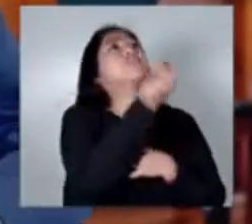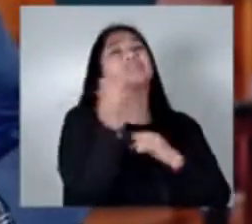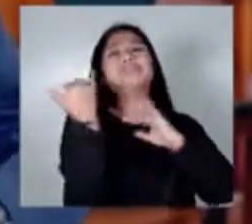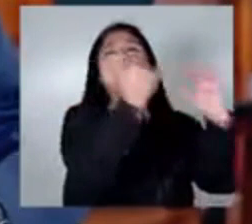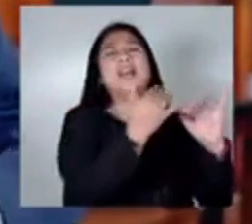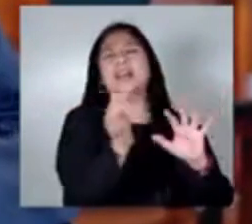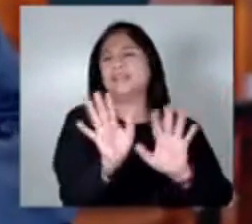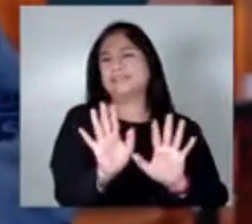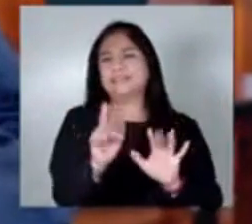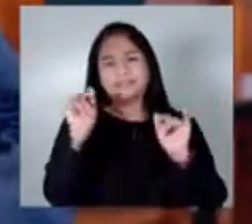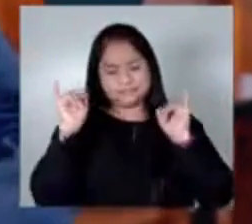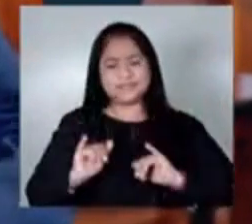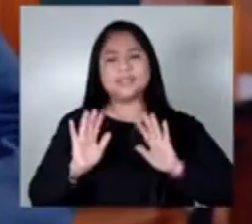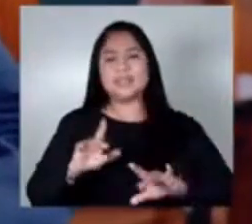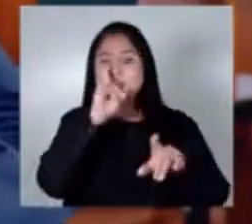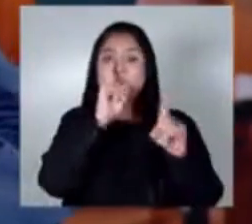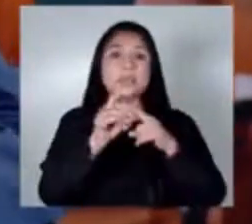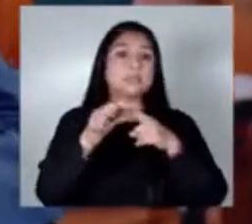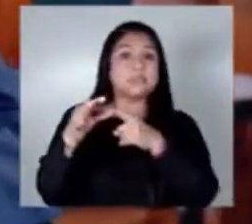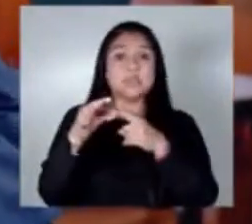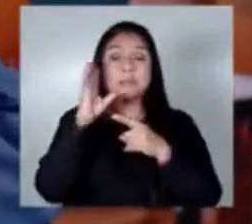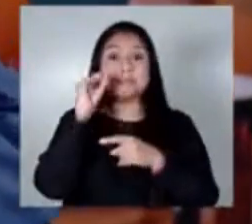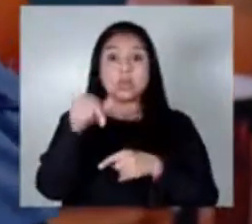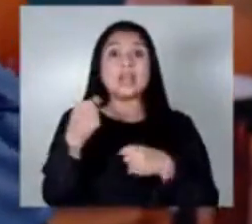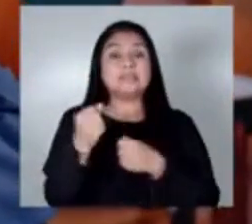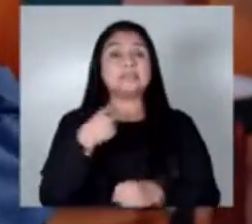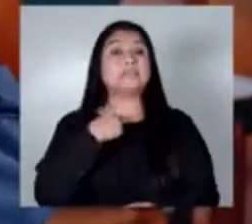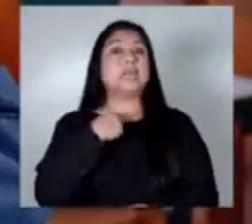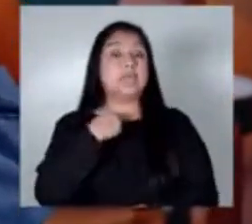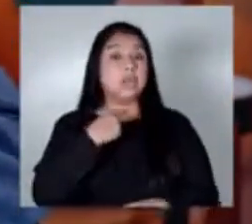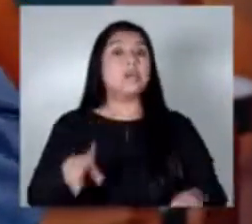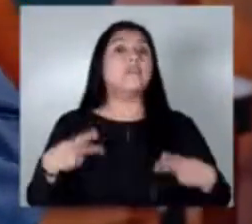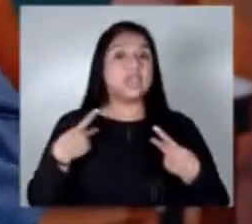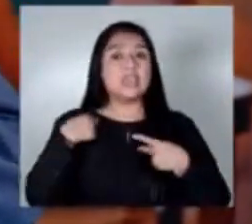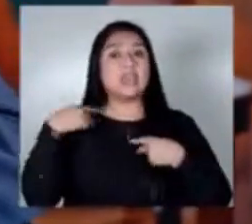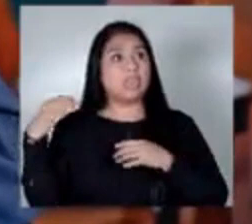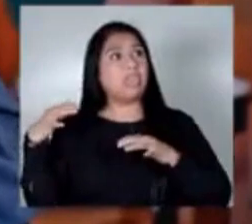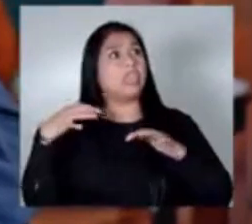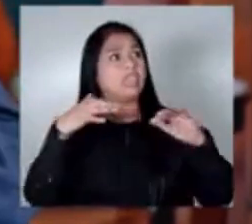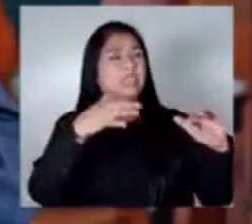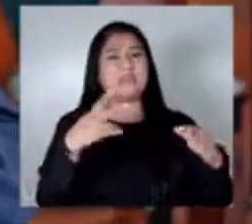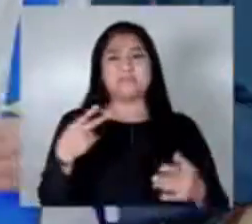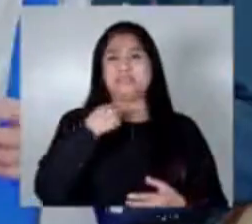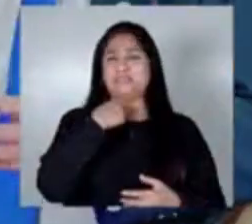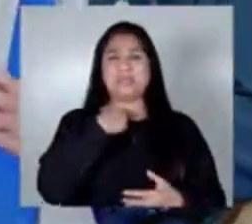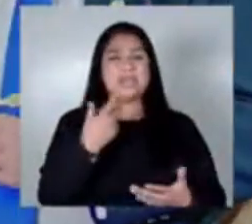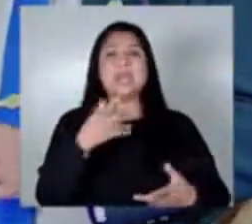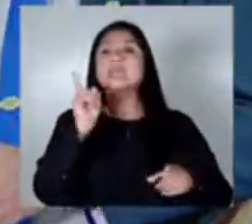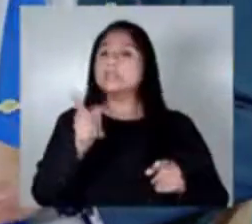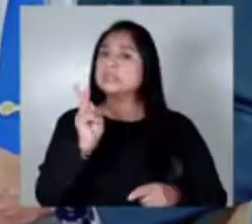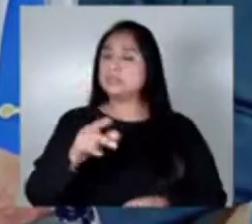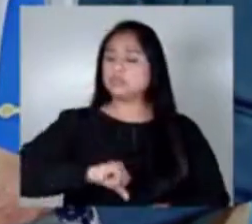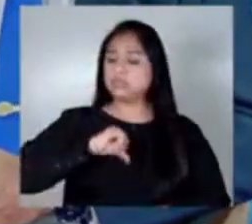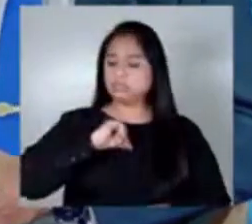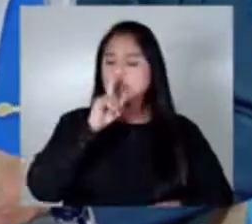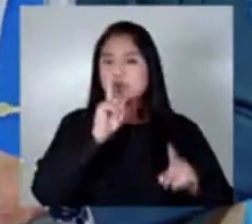viaje en busca de trabajo para otro país, especialmente porque al hacerlo ponen en peligro sus vidas en travesías llenas de criminales. Siempre es un orgullo